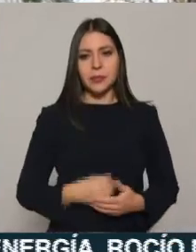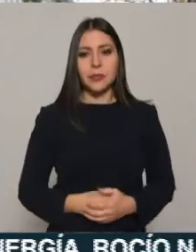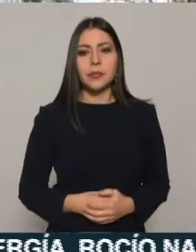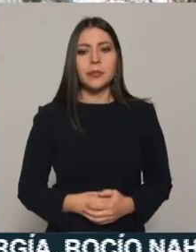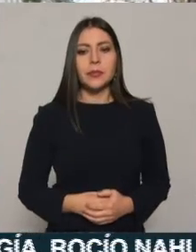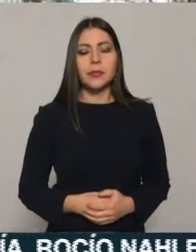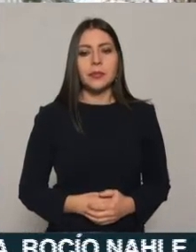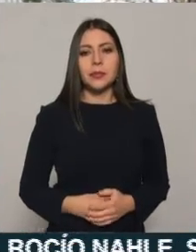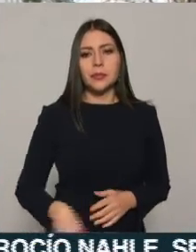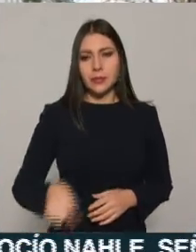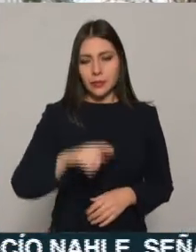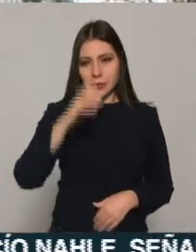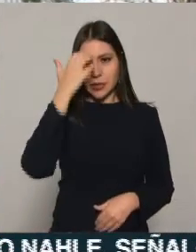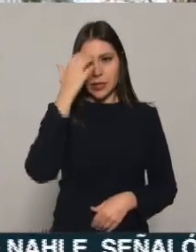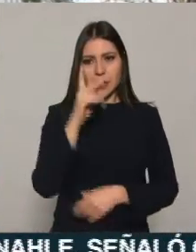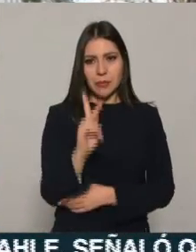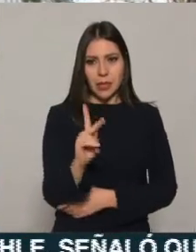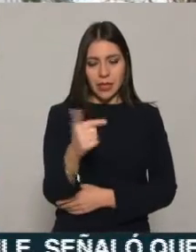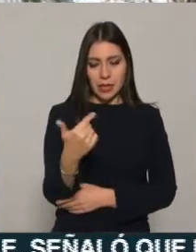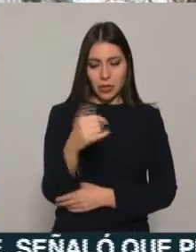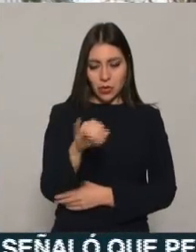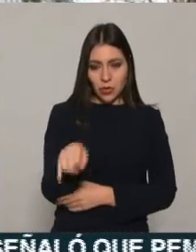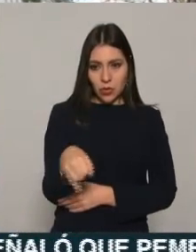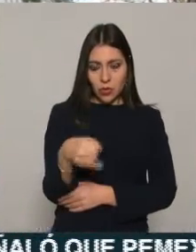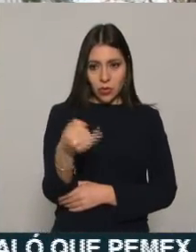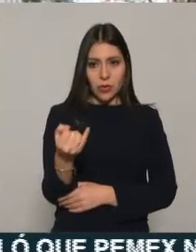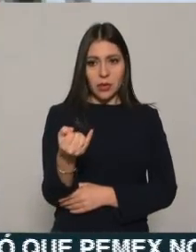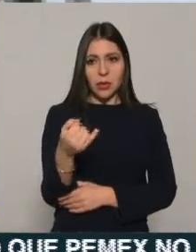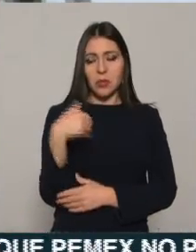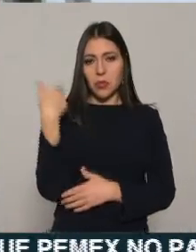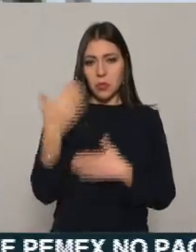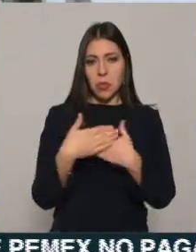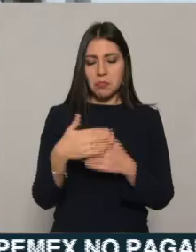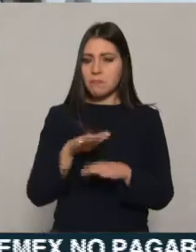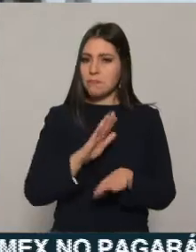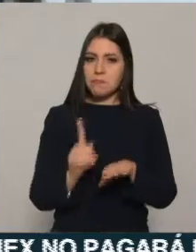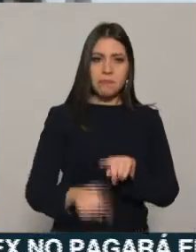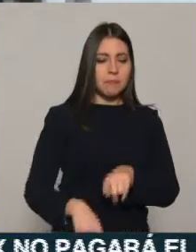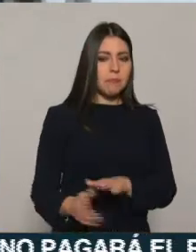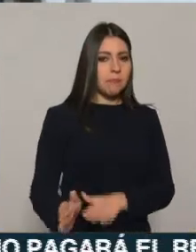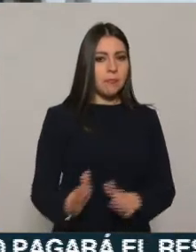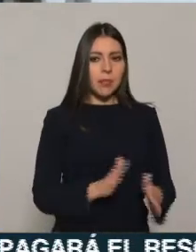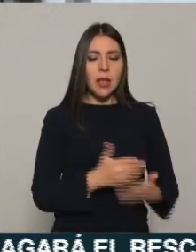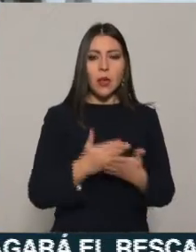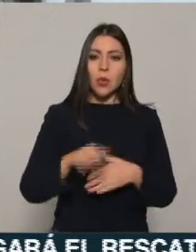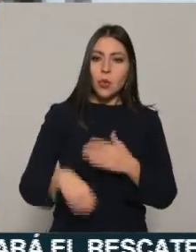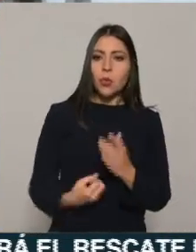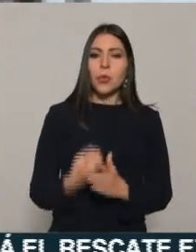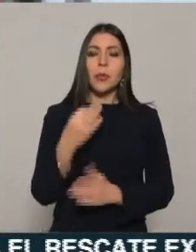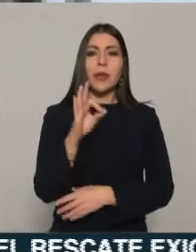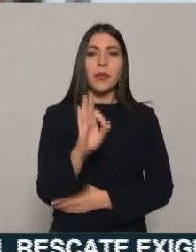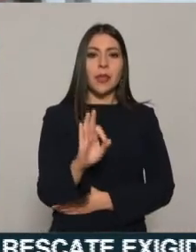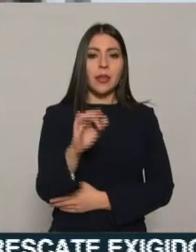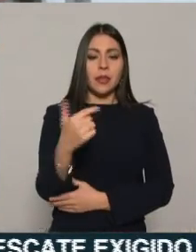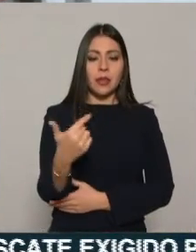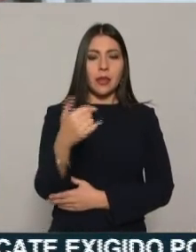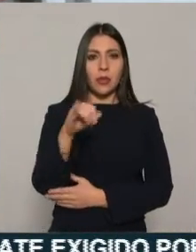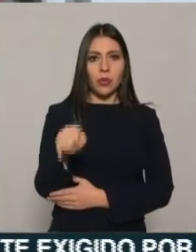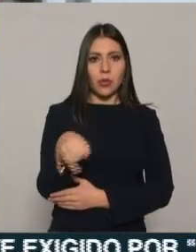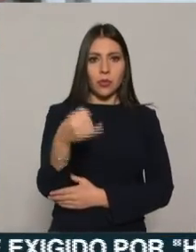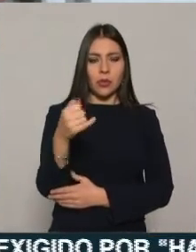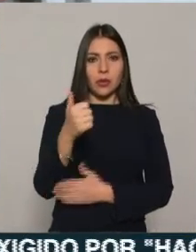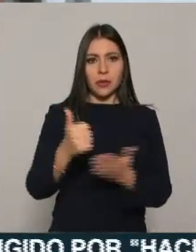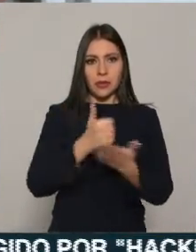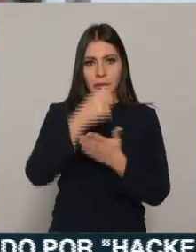Lo que se conoce como Procuraduría General de Justicia Capitalina pronto dejará de serlo para continuar como Fiscalía General de Justicia de la Ciudad